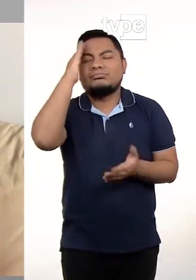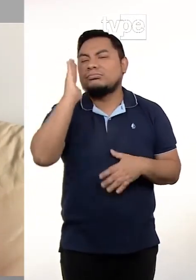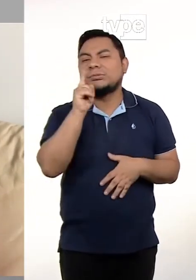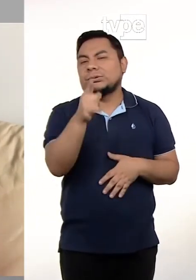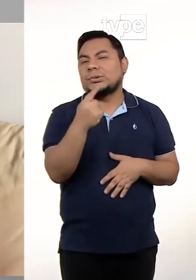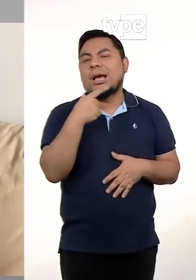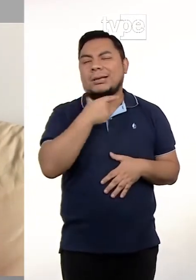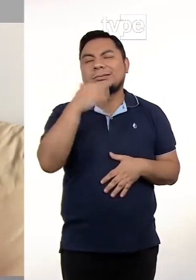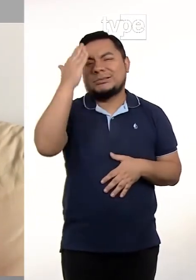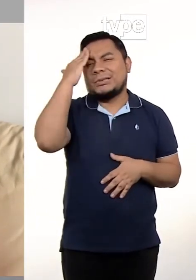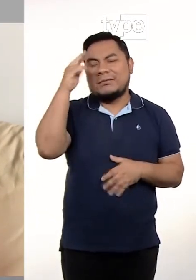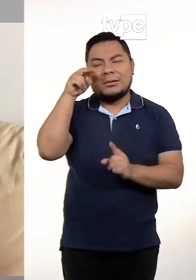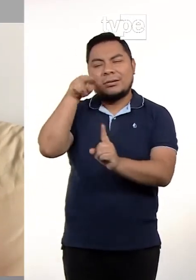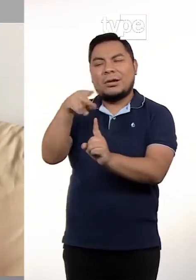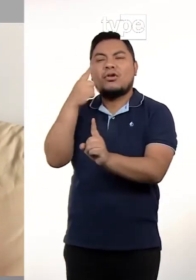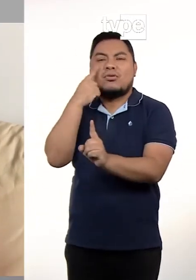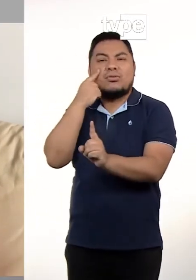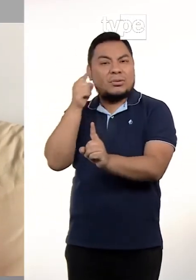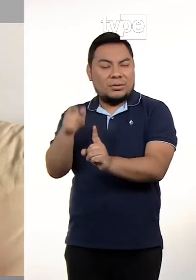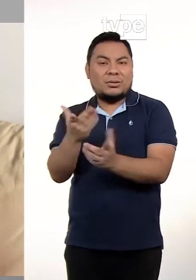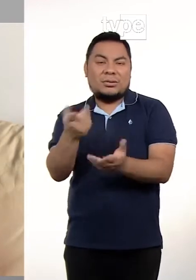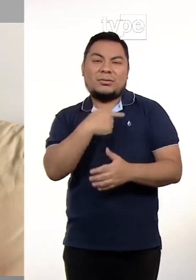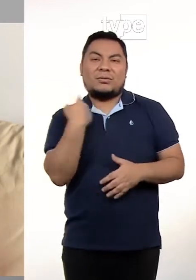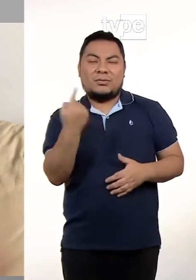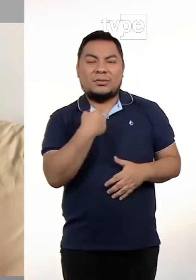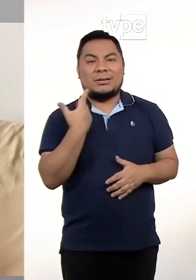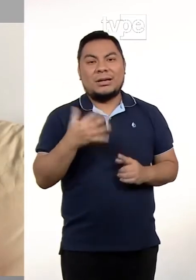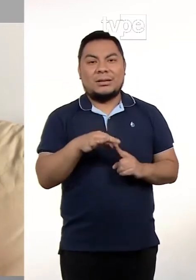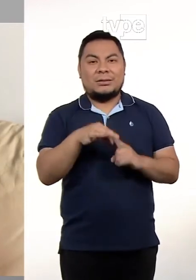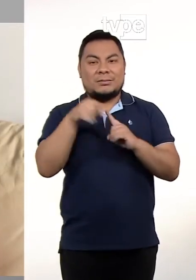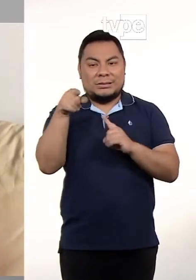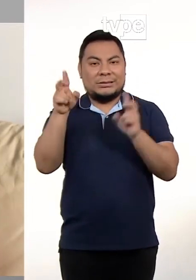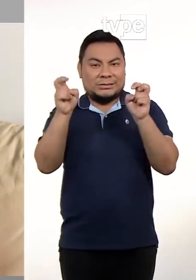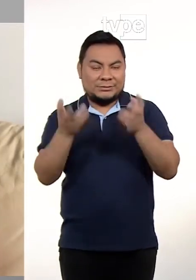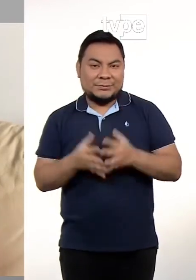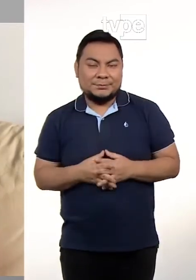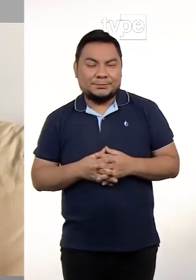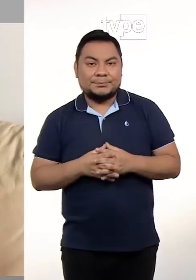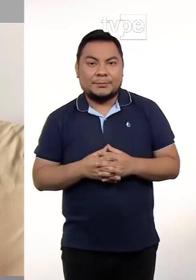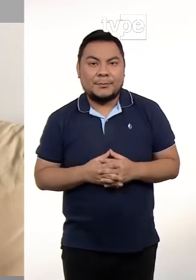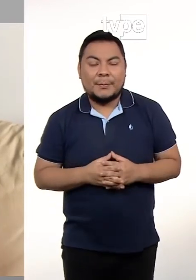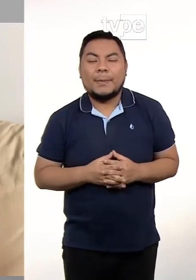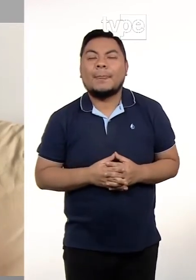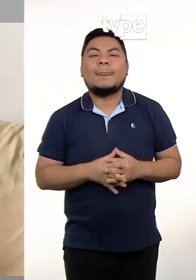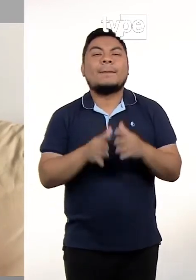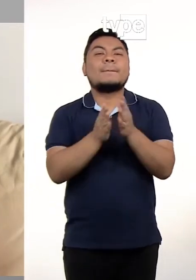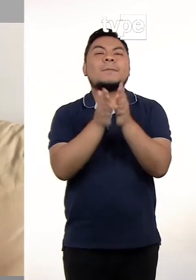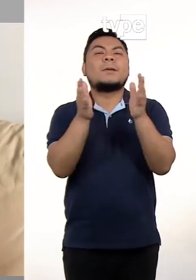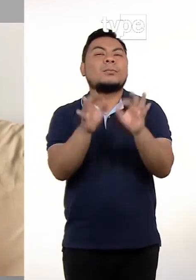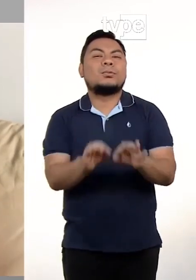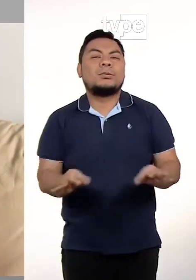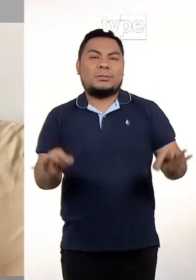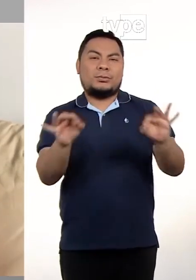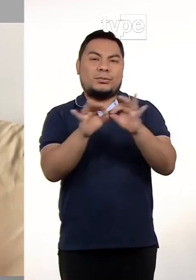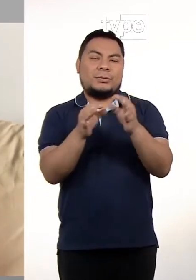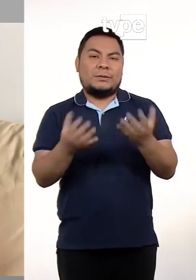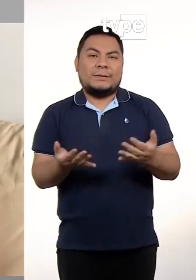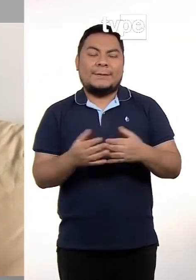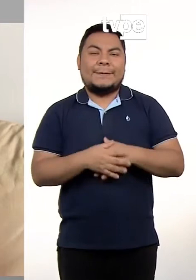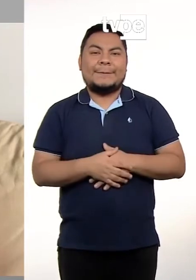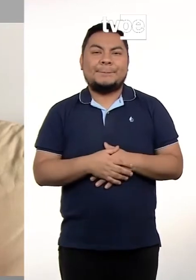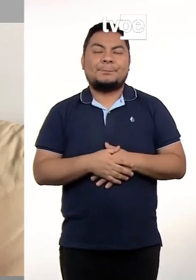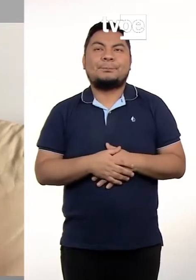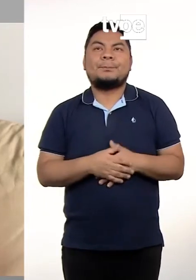madres lo saben más que nosotros, que somos especialistas en el tema. Es muy